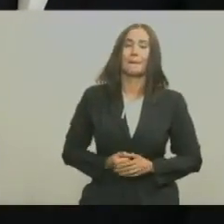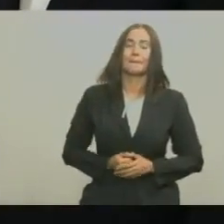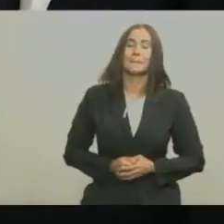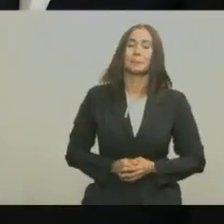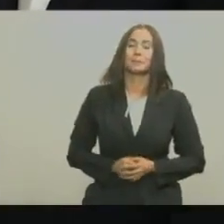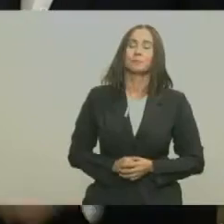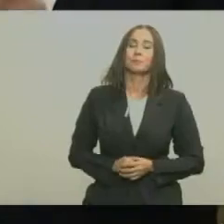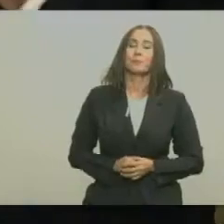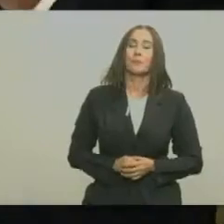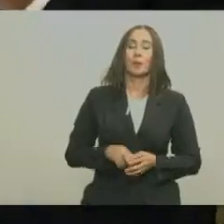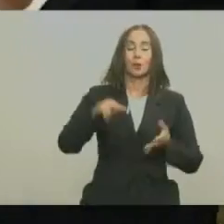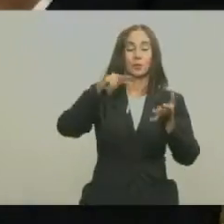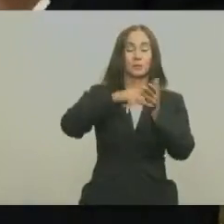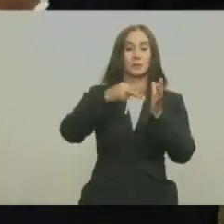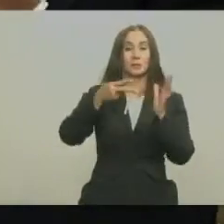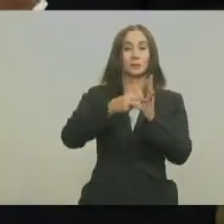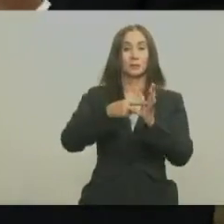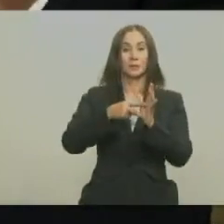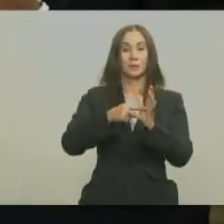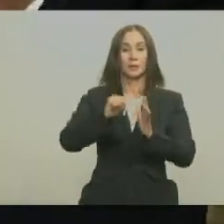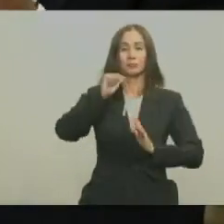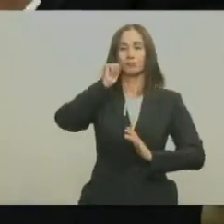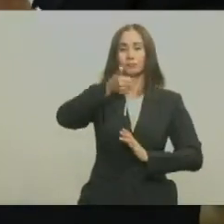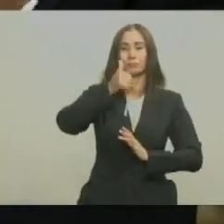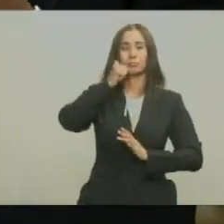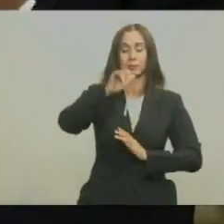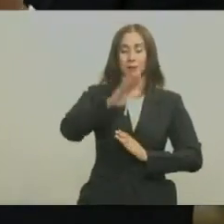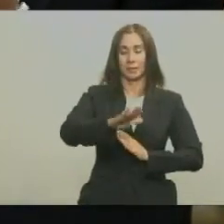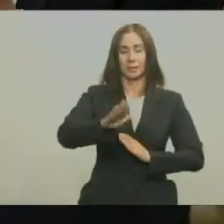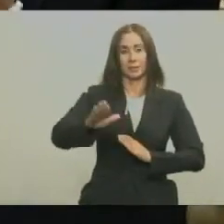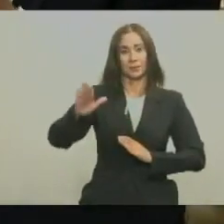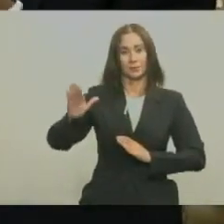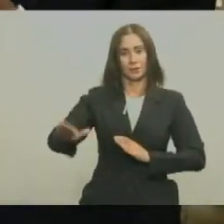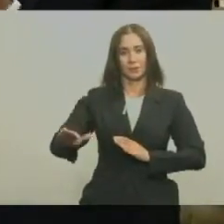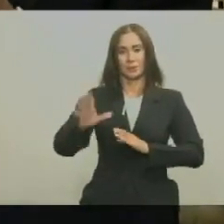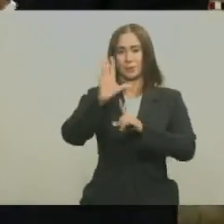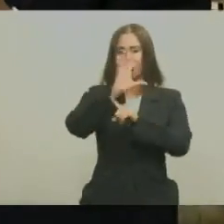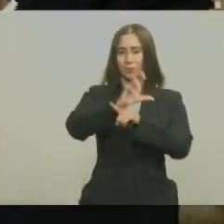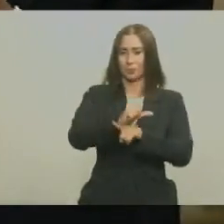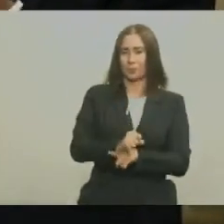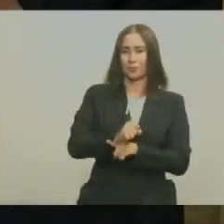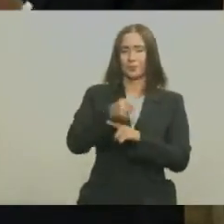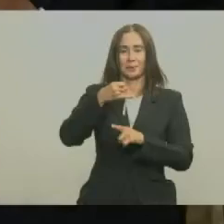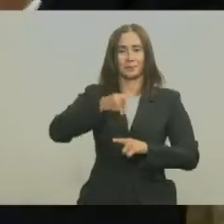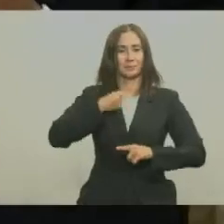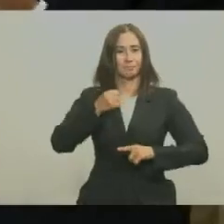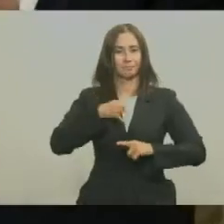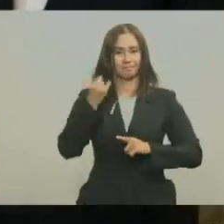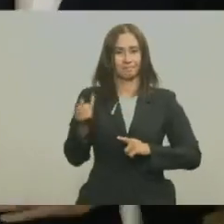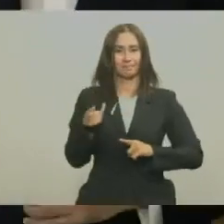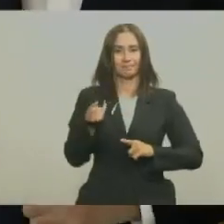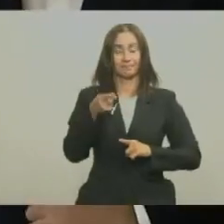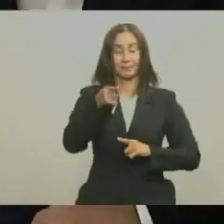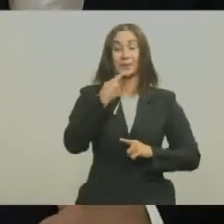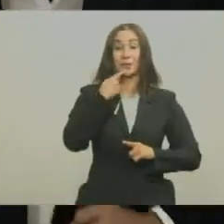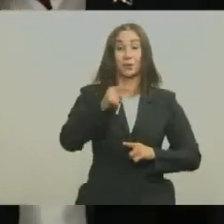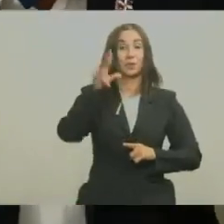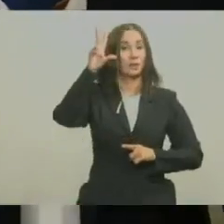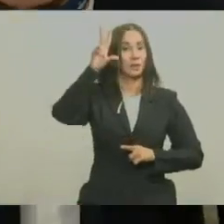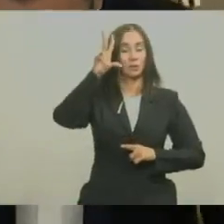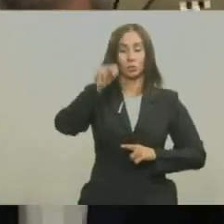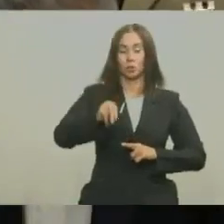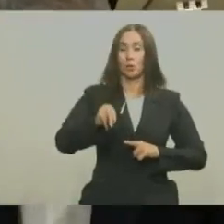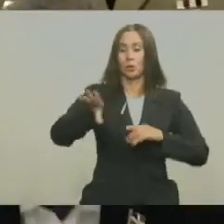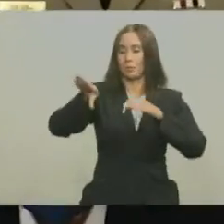lo que debe ser ese día a día de nuestra niñez, de nuestra adolescencia. Y ellos dicen no